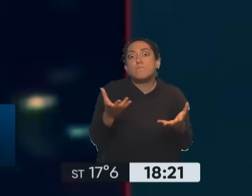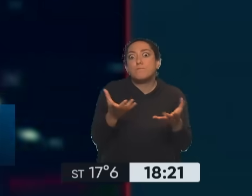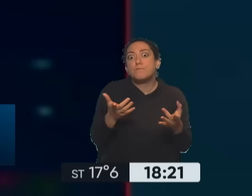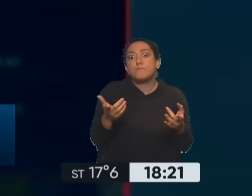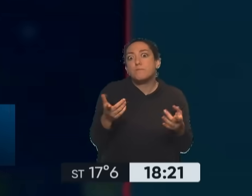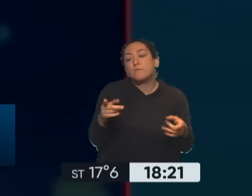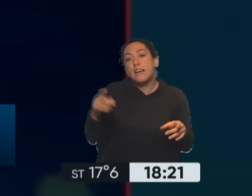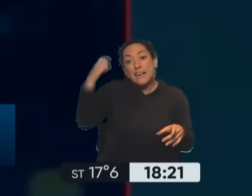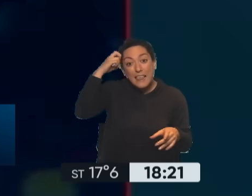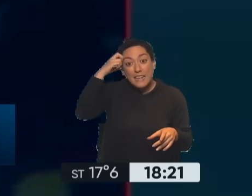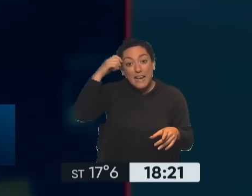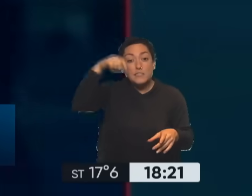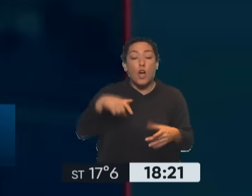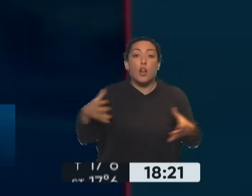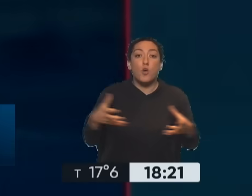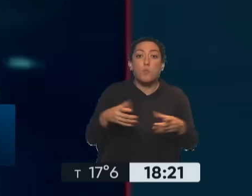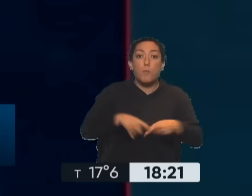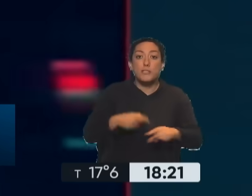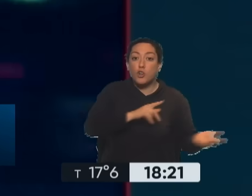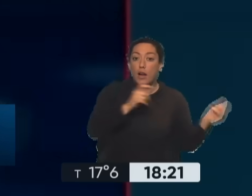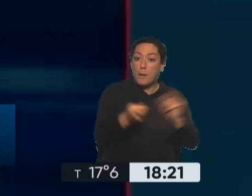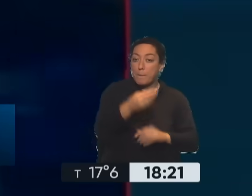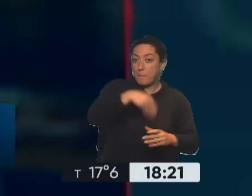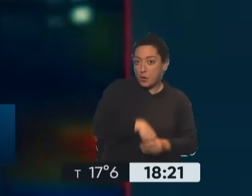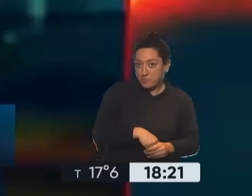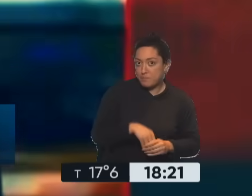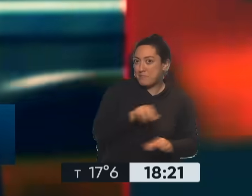los radicales que están en Juntos por el Cambio,